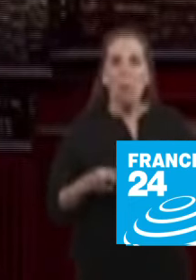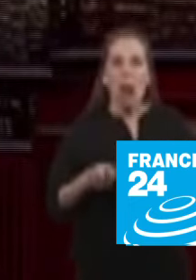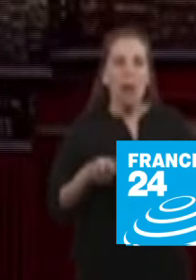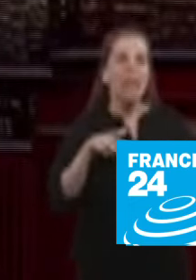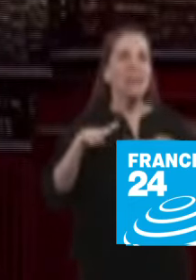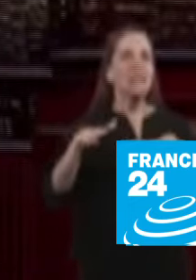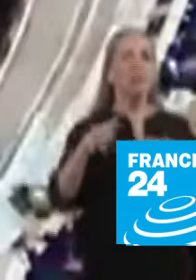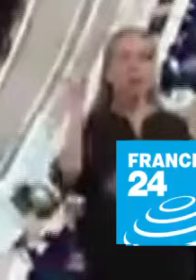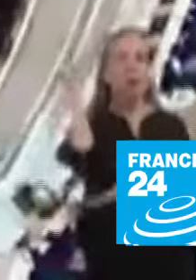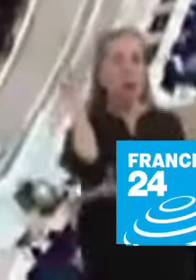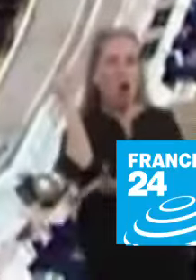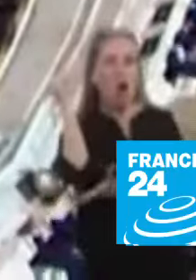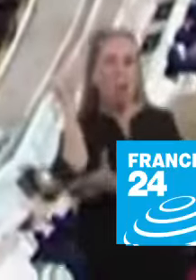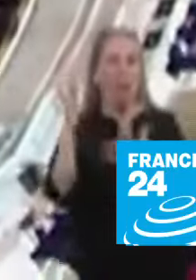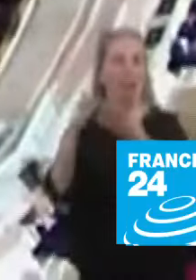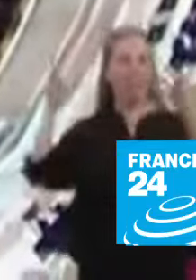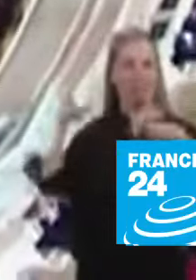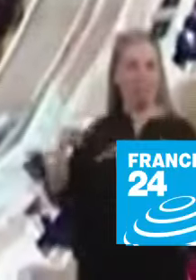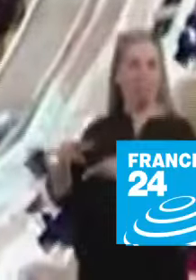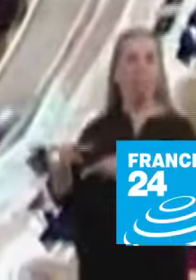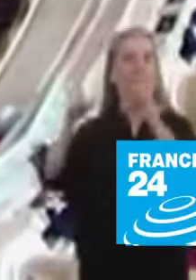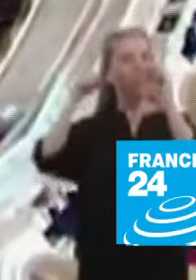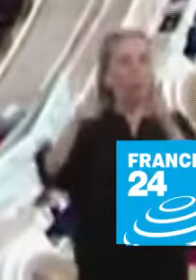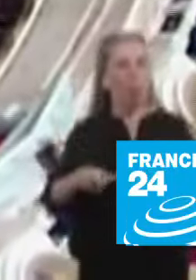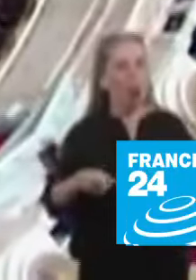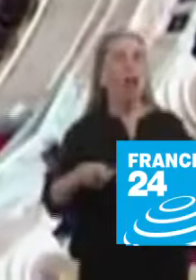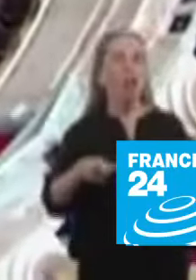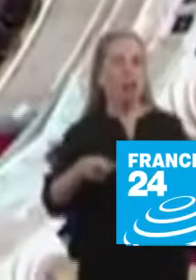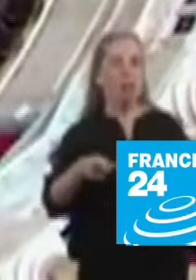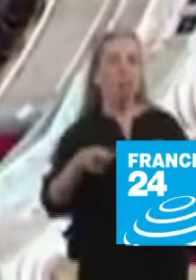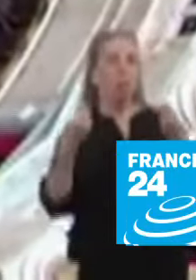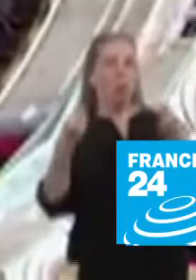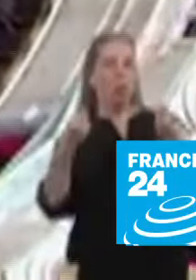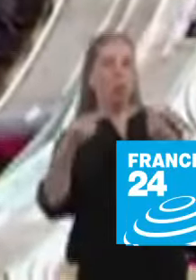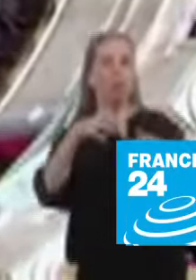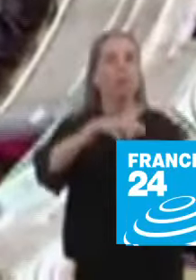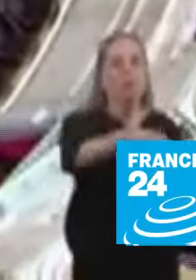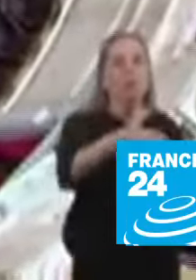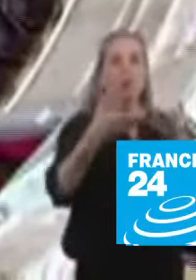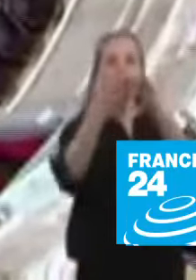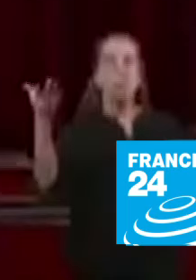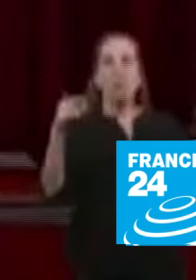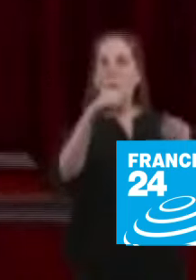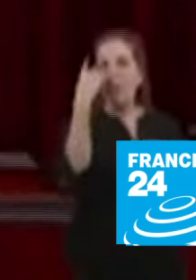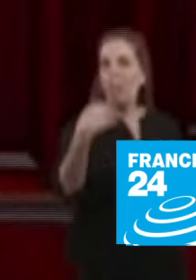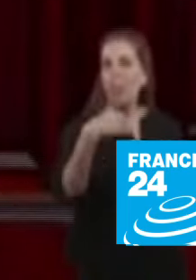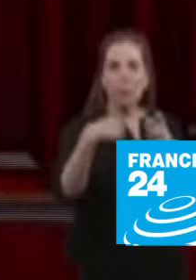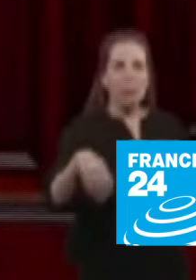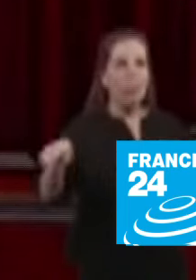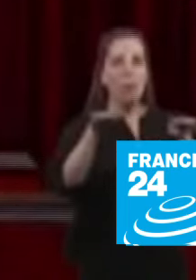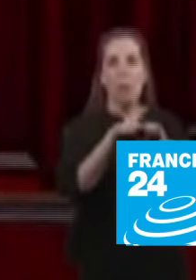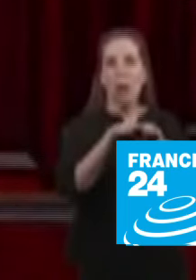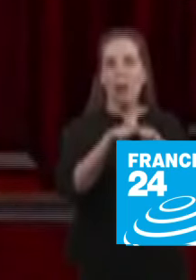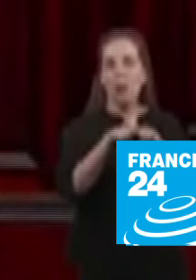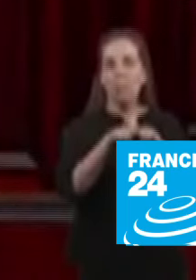legisladores o bien de su fuerza la libertad Avanza o legisladores de fuerzas aliadas porque realmente la concurrencia fue bastante